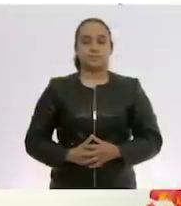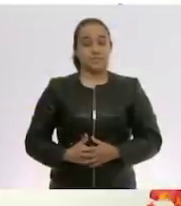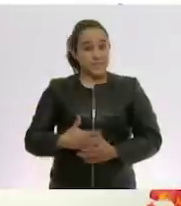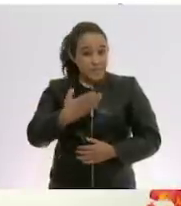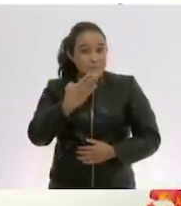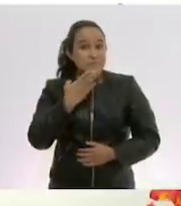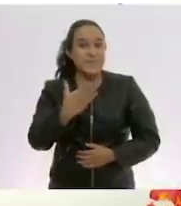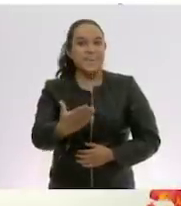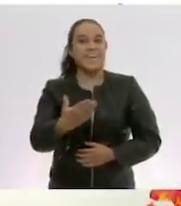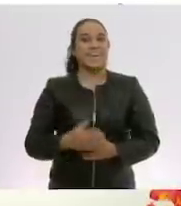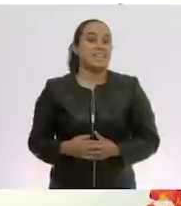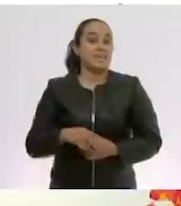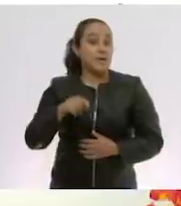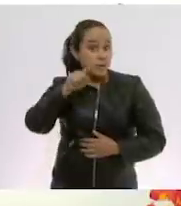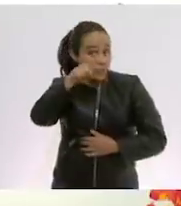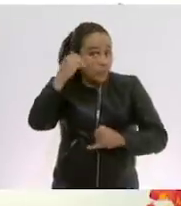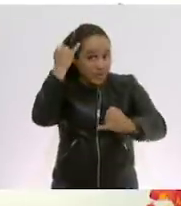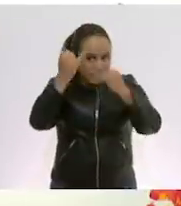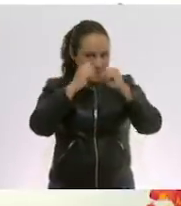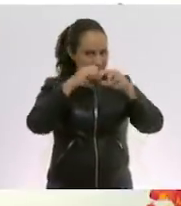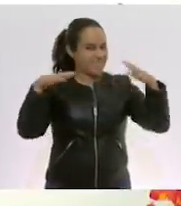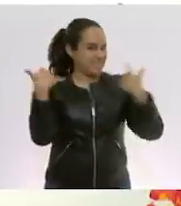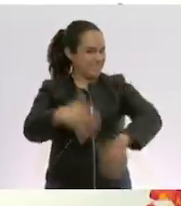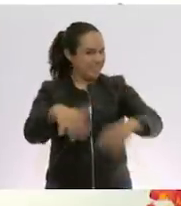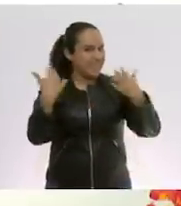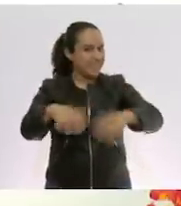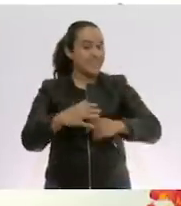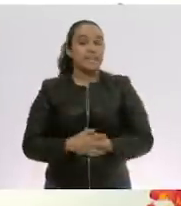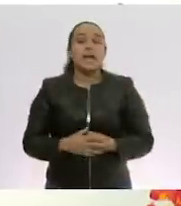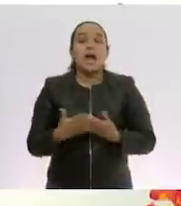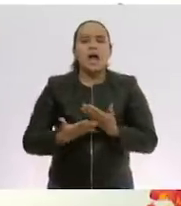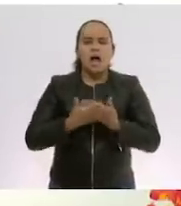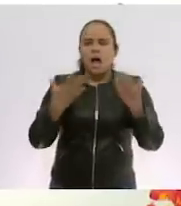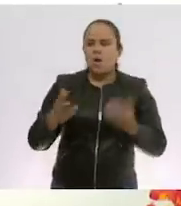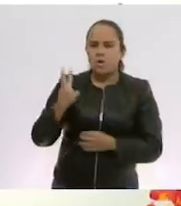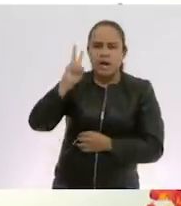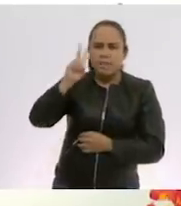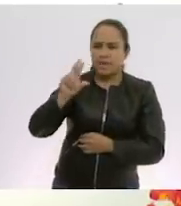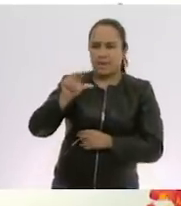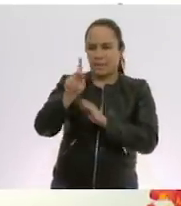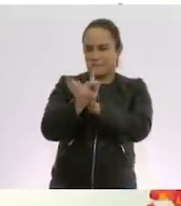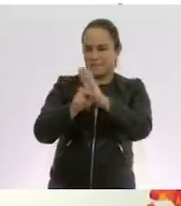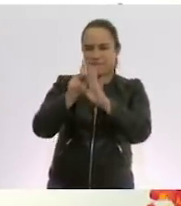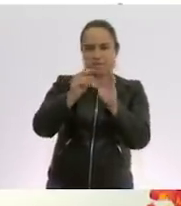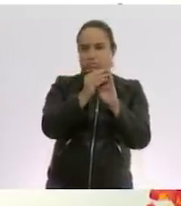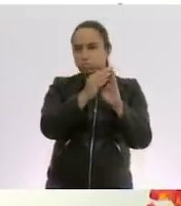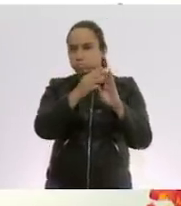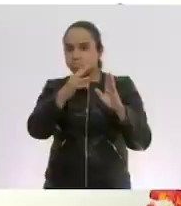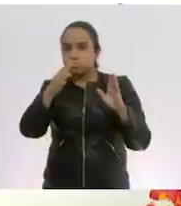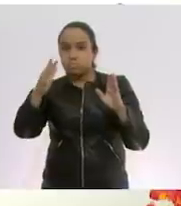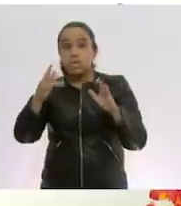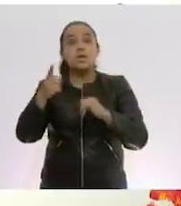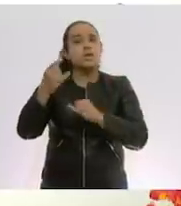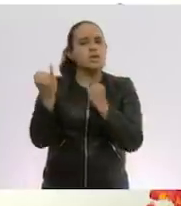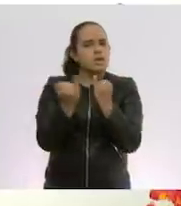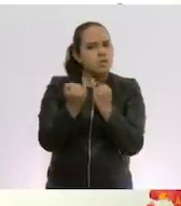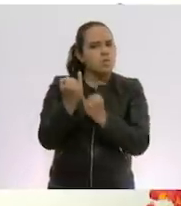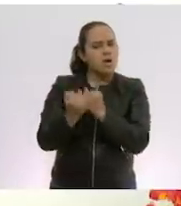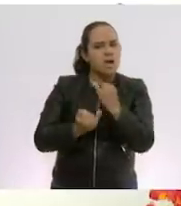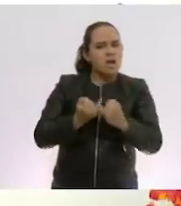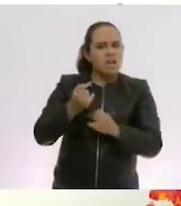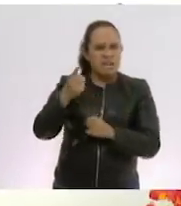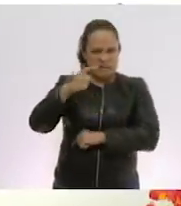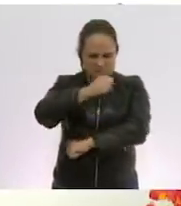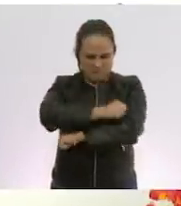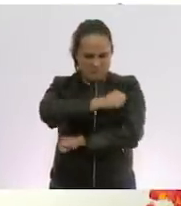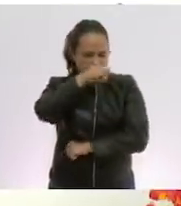¡Bien! ¡Qué gran imaginación tienes! Ahora vamos a ver el resto del video de alguien que también jugó con qué pudo